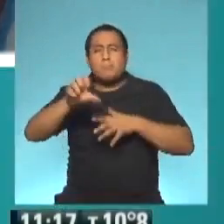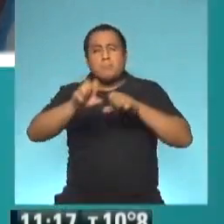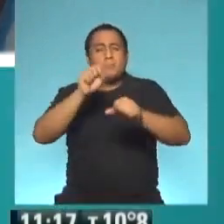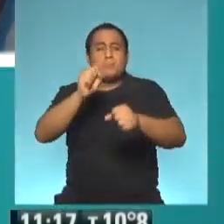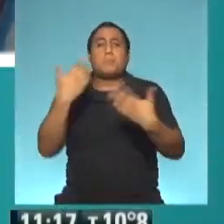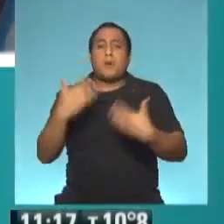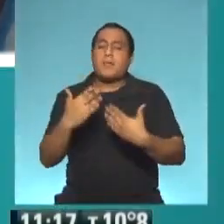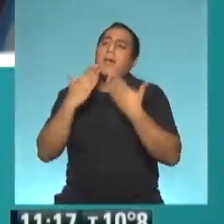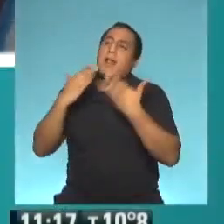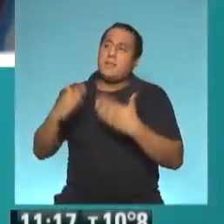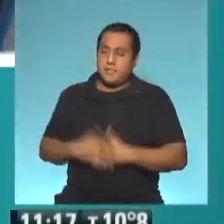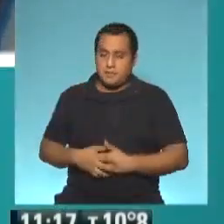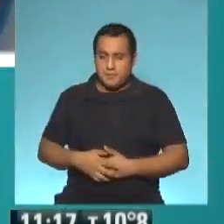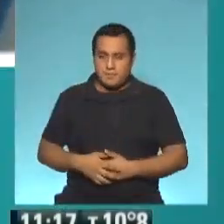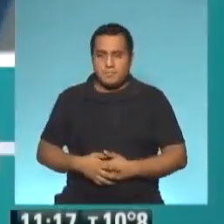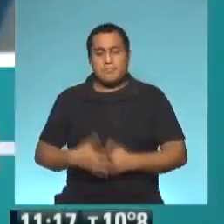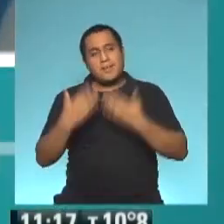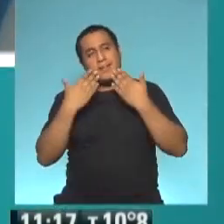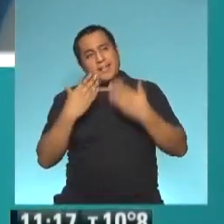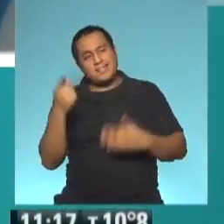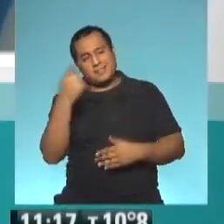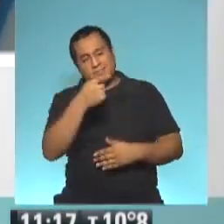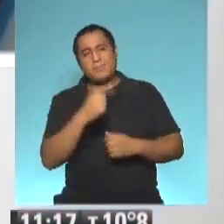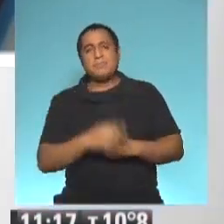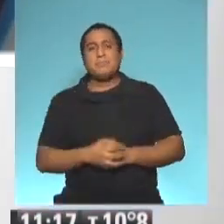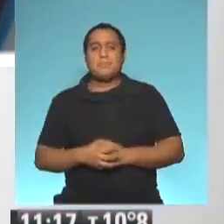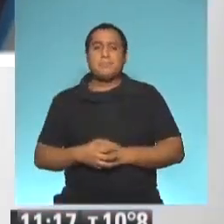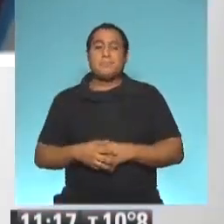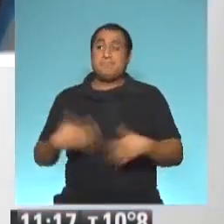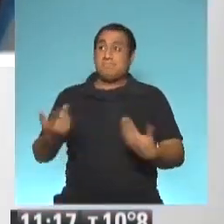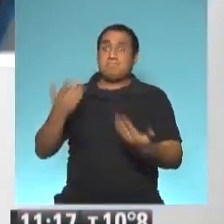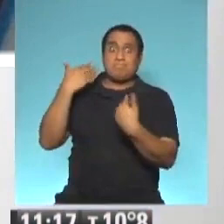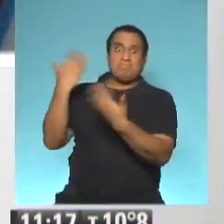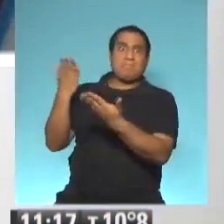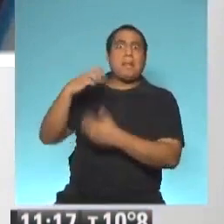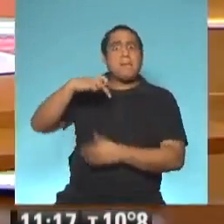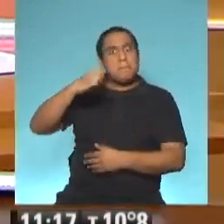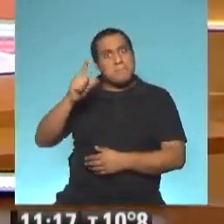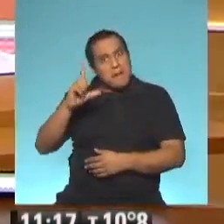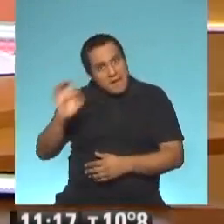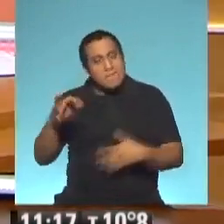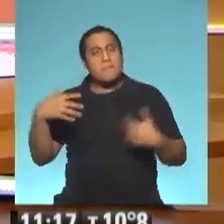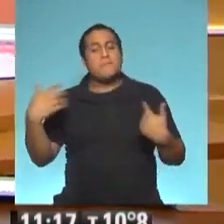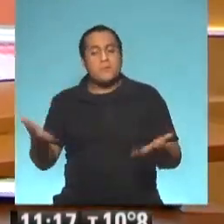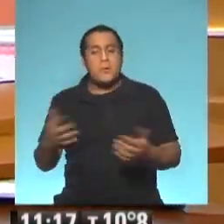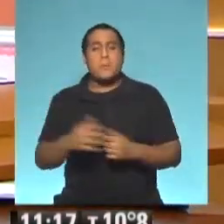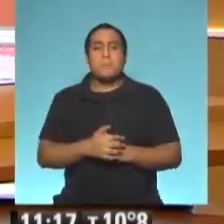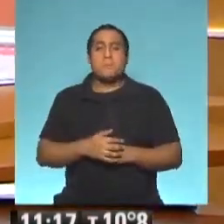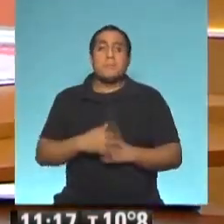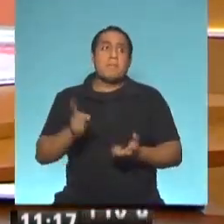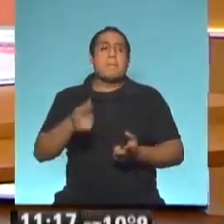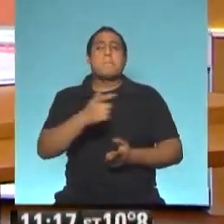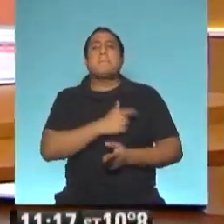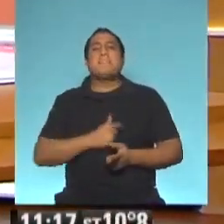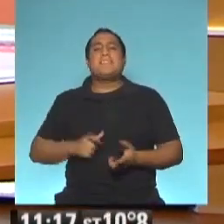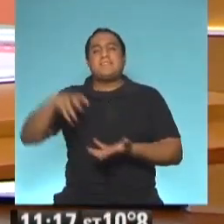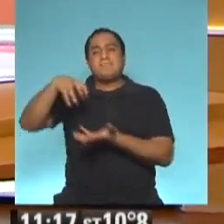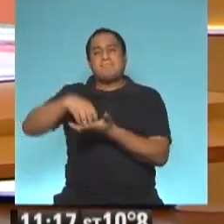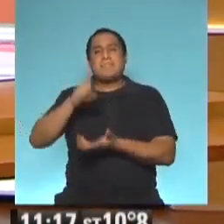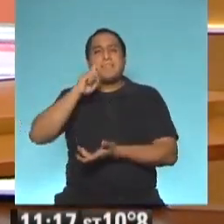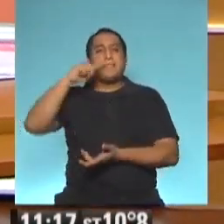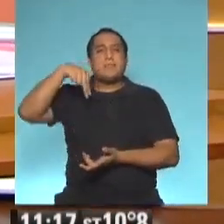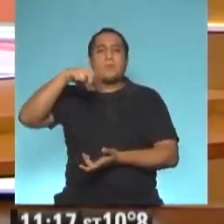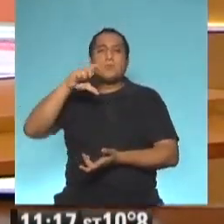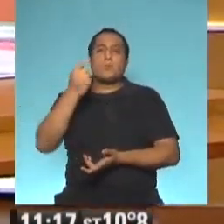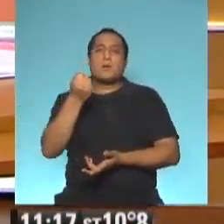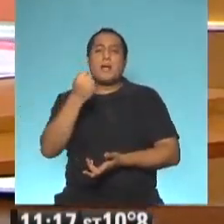Gracias, Pablo. Muchas gracias a vos. Bueno, y escuchábamos a Pablo, escuchábamos también al presidente del INCUCAI, al doctor